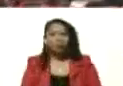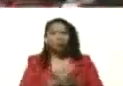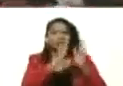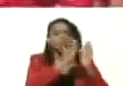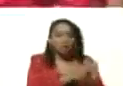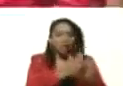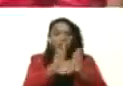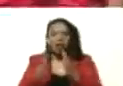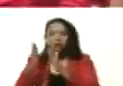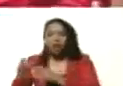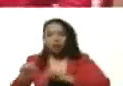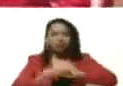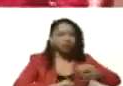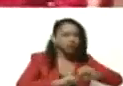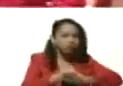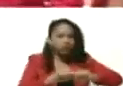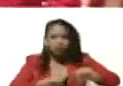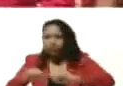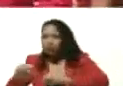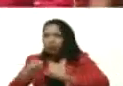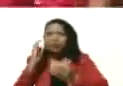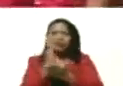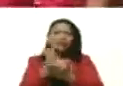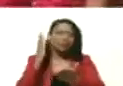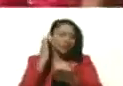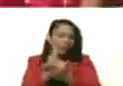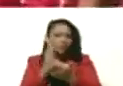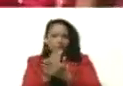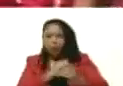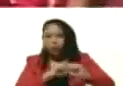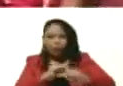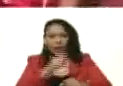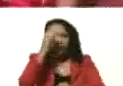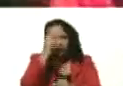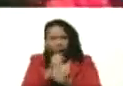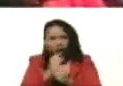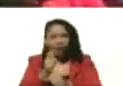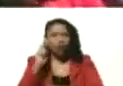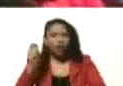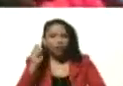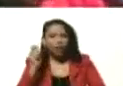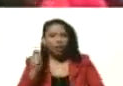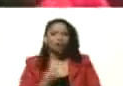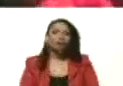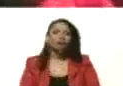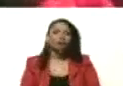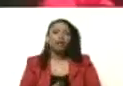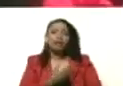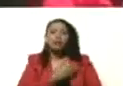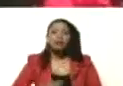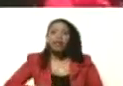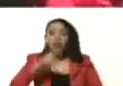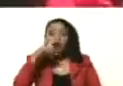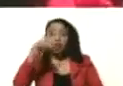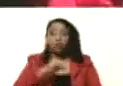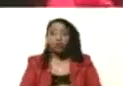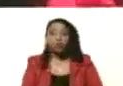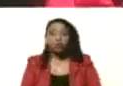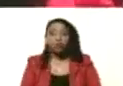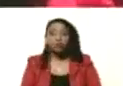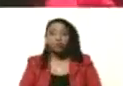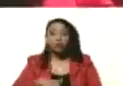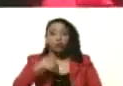Organizados, movilizados, siempre, siempre con tareas. El presidente Nicolás Maduro,